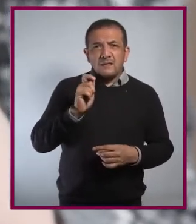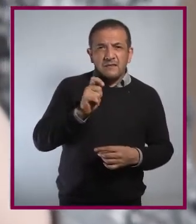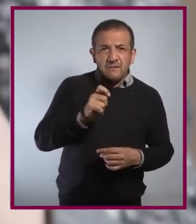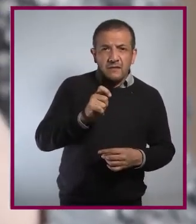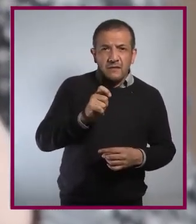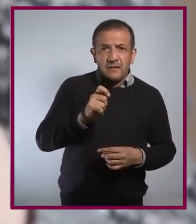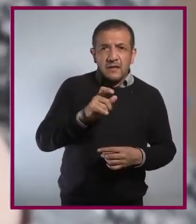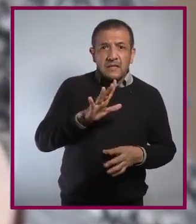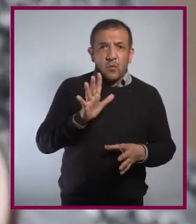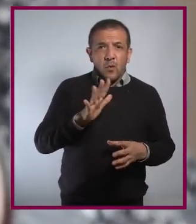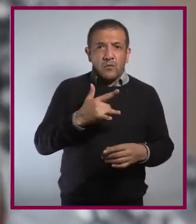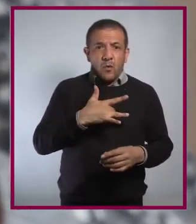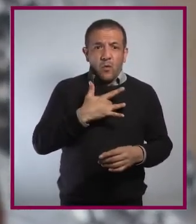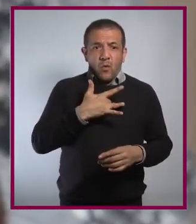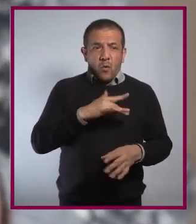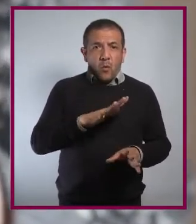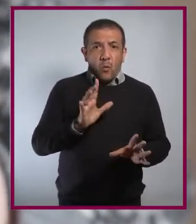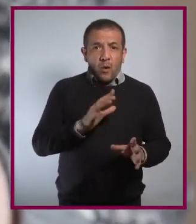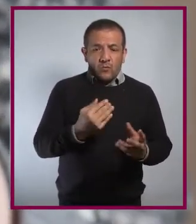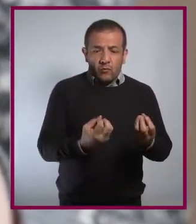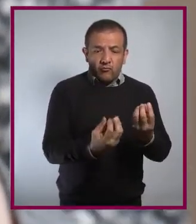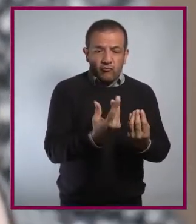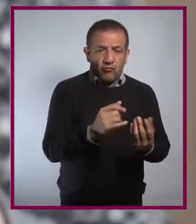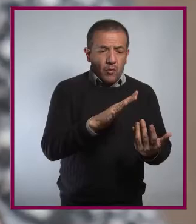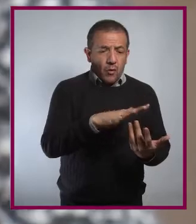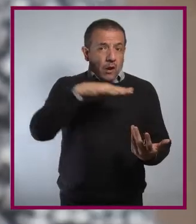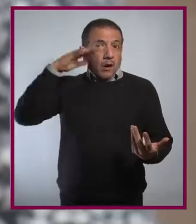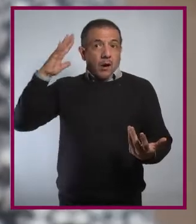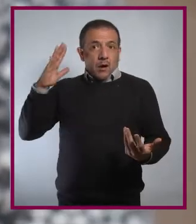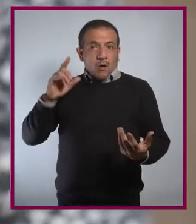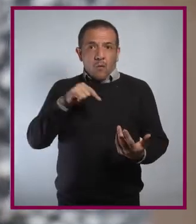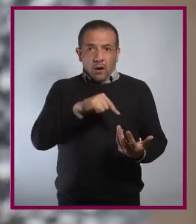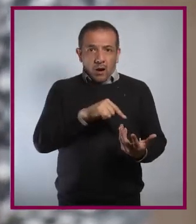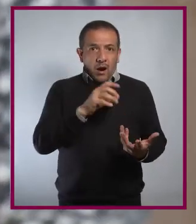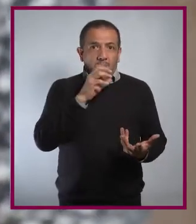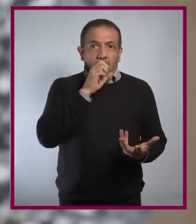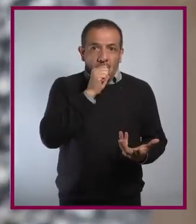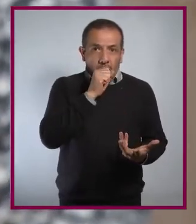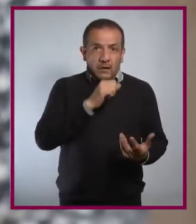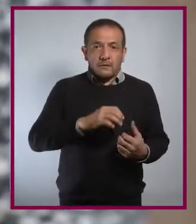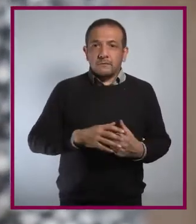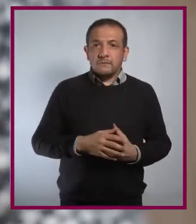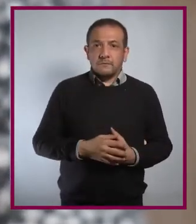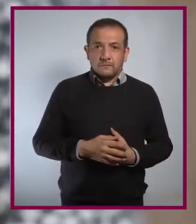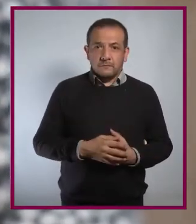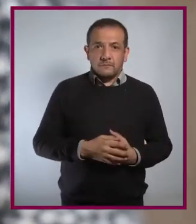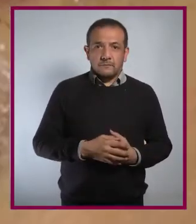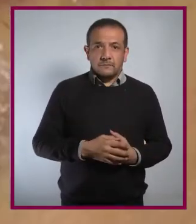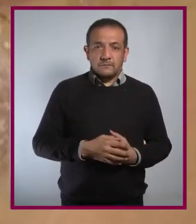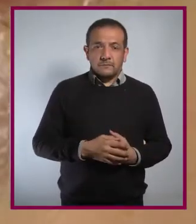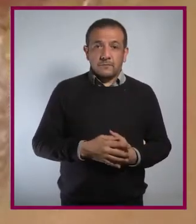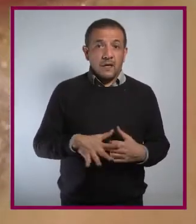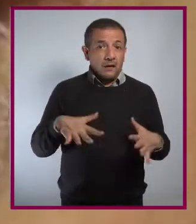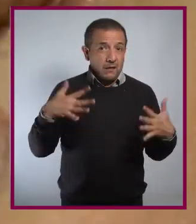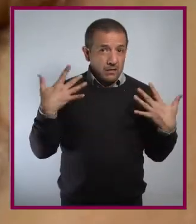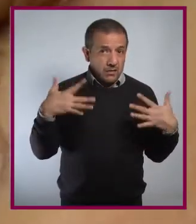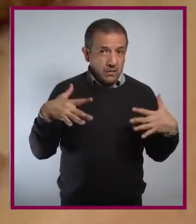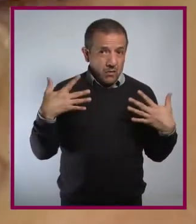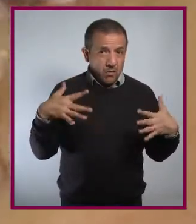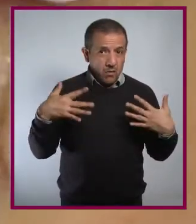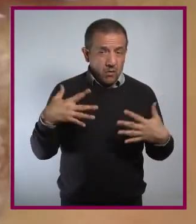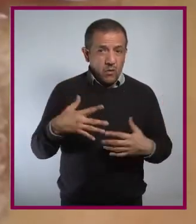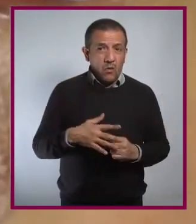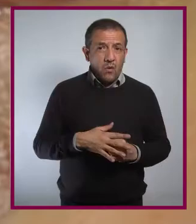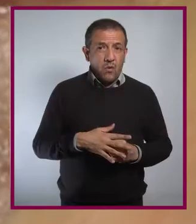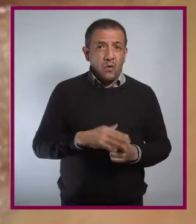que retires tu mano de la estufa cuando está demasiado caliente. El dolor es